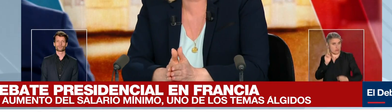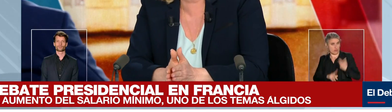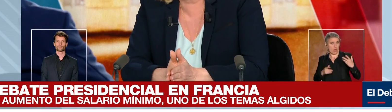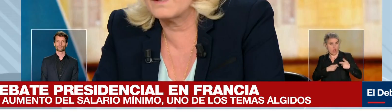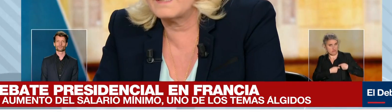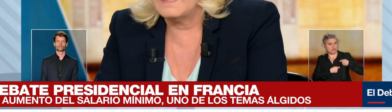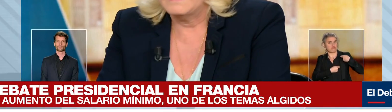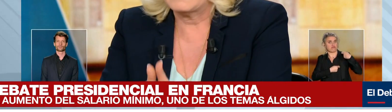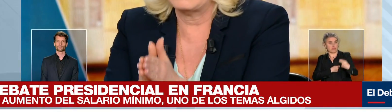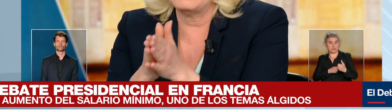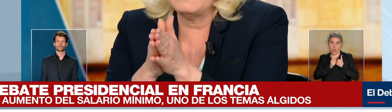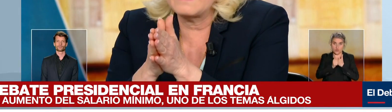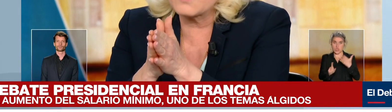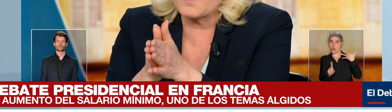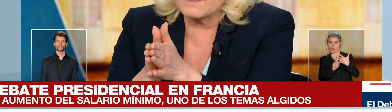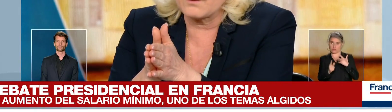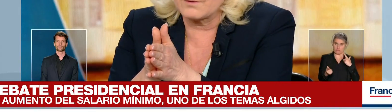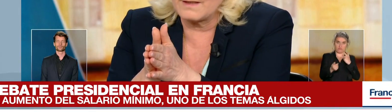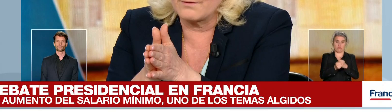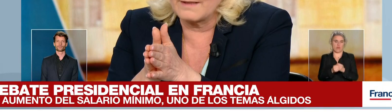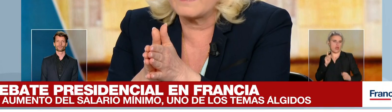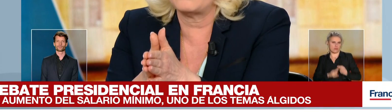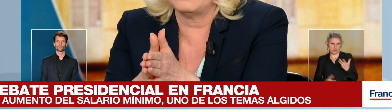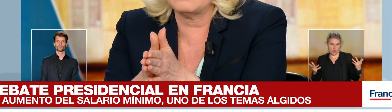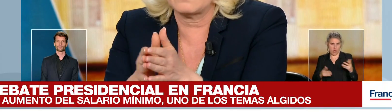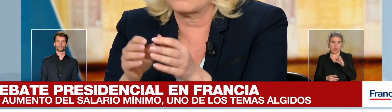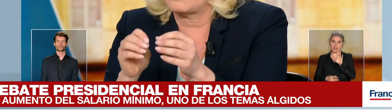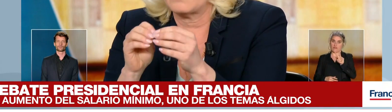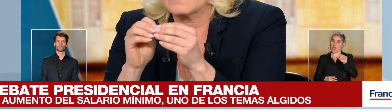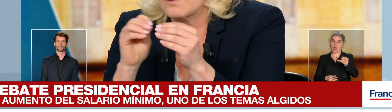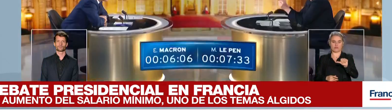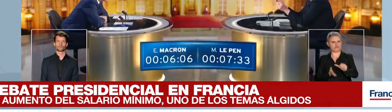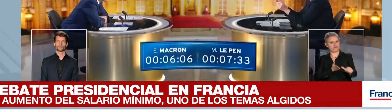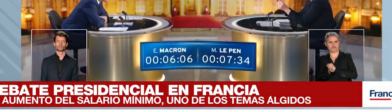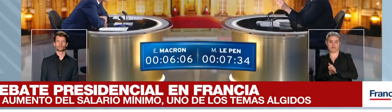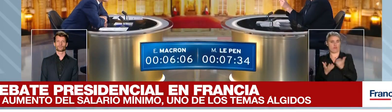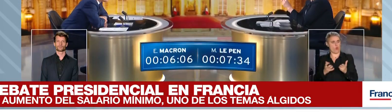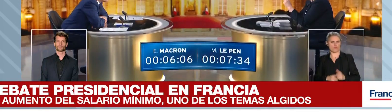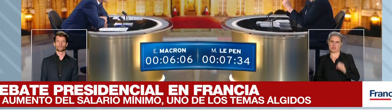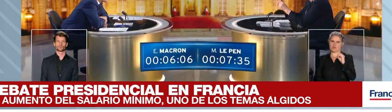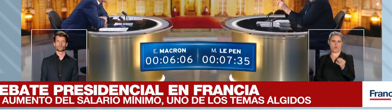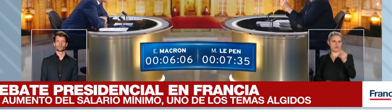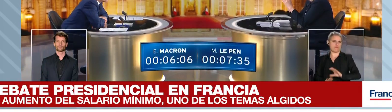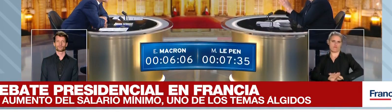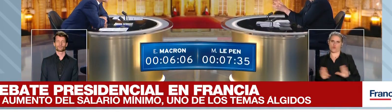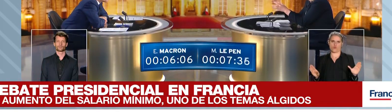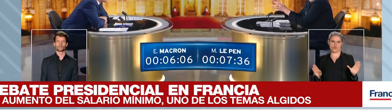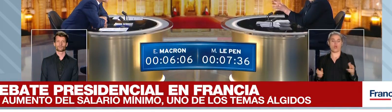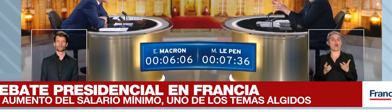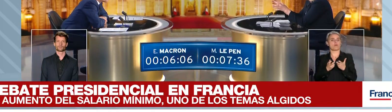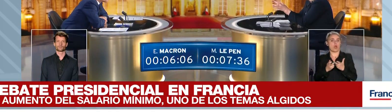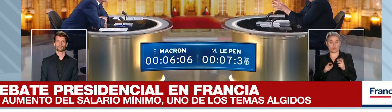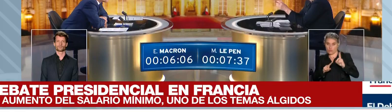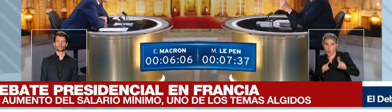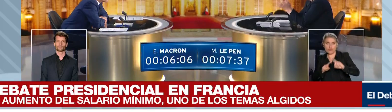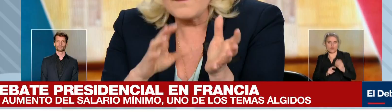yo le he hablado son perennes, pero hoy puede haber medidas coyunturales, como la supresión del IVA,